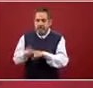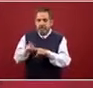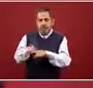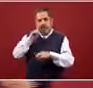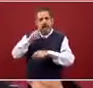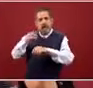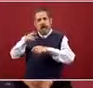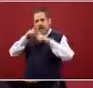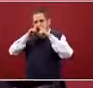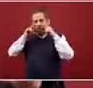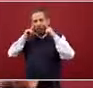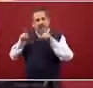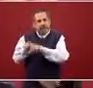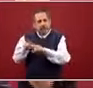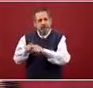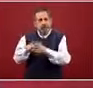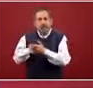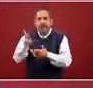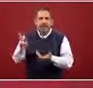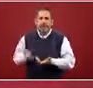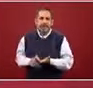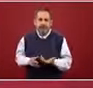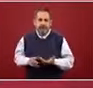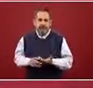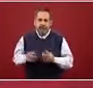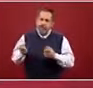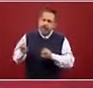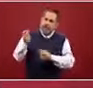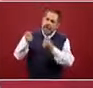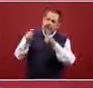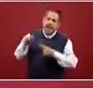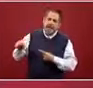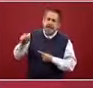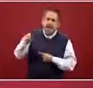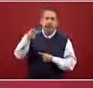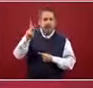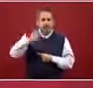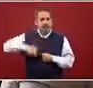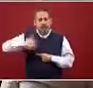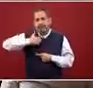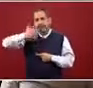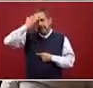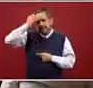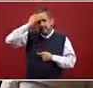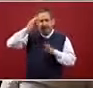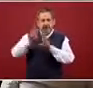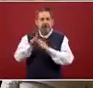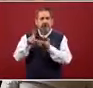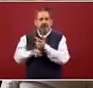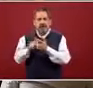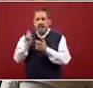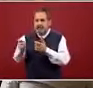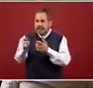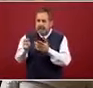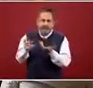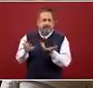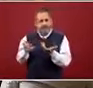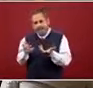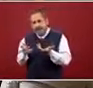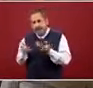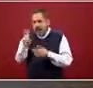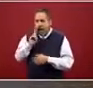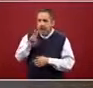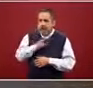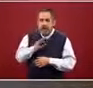influenza, generalmente tenemos algunos casos, pero conocemos con qué variables se puede